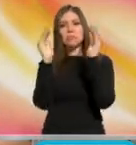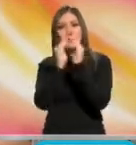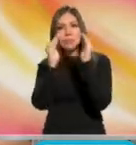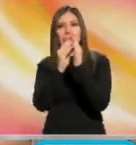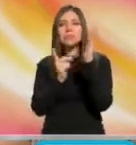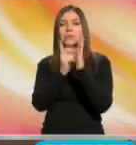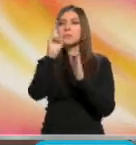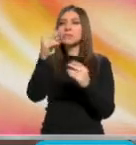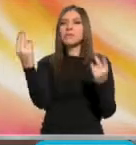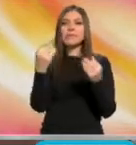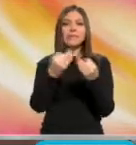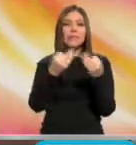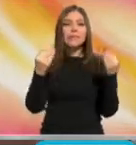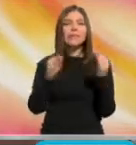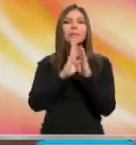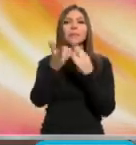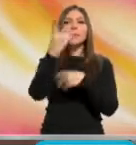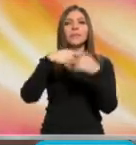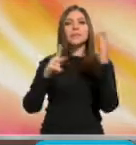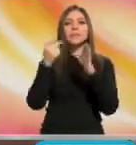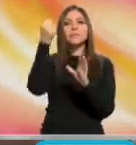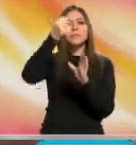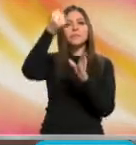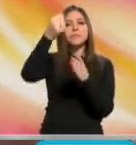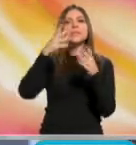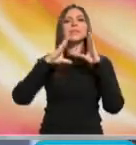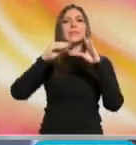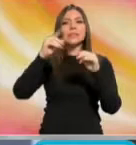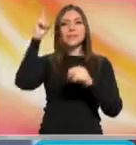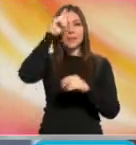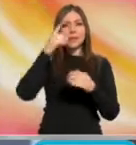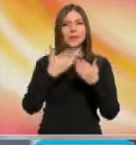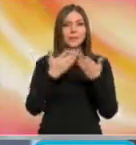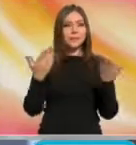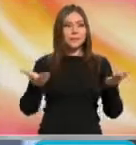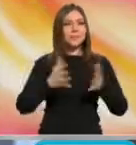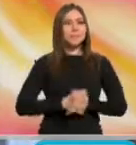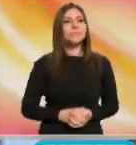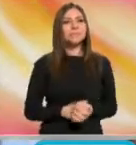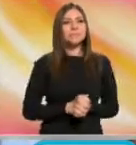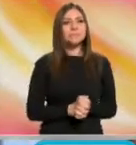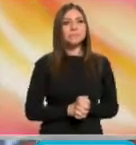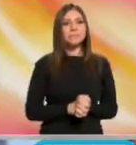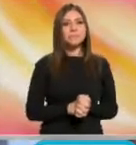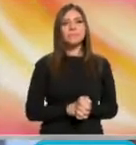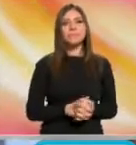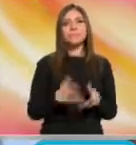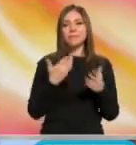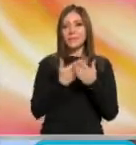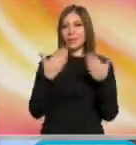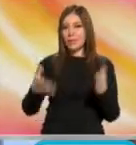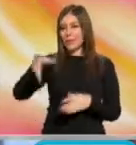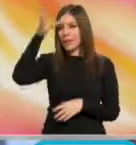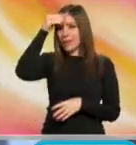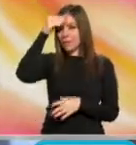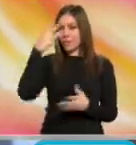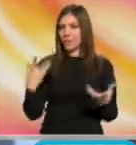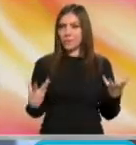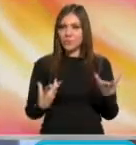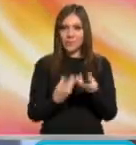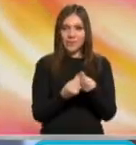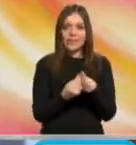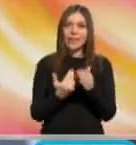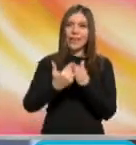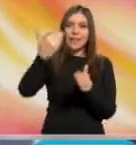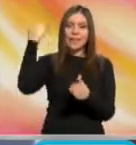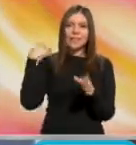en cualquier lugar. Tomás, por favor, guíanos con tu experiencia. No, bueno, la verdad es que vamos a aprender juntos. Eso, muy bien. Como